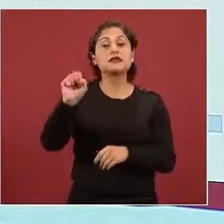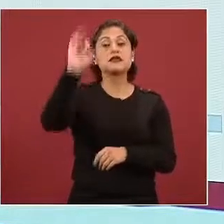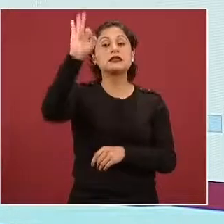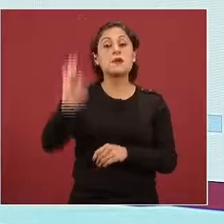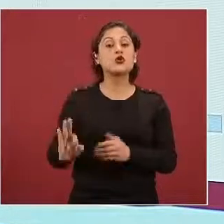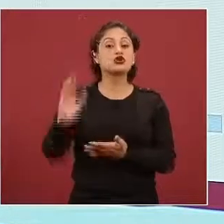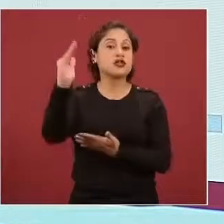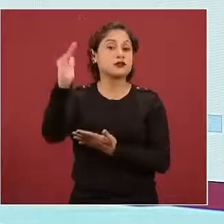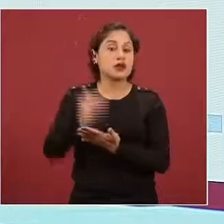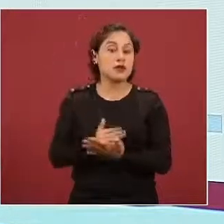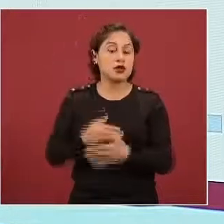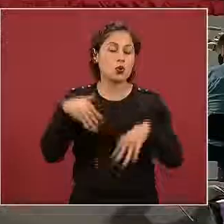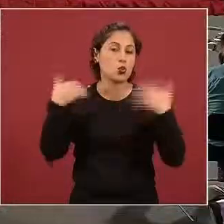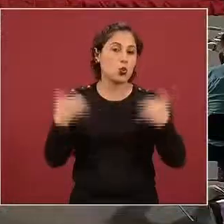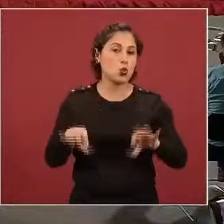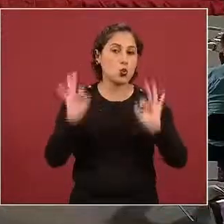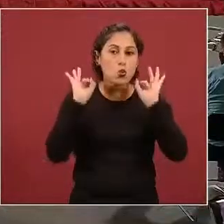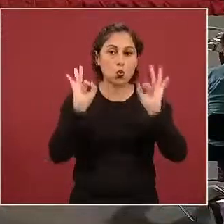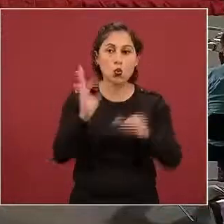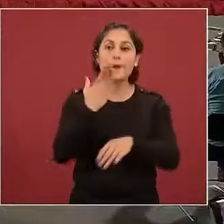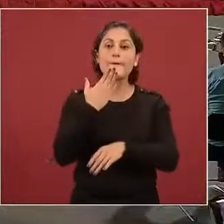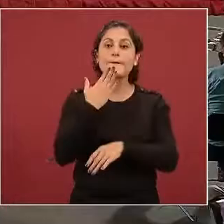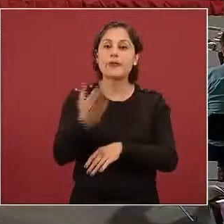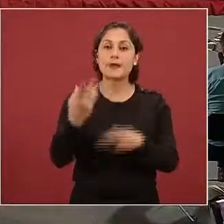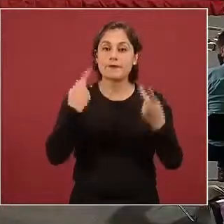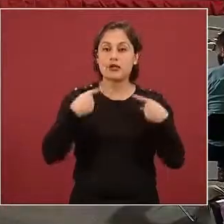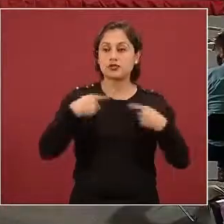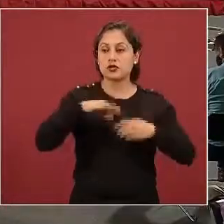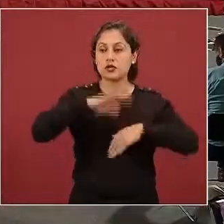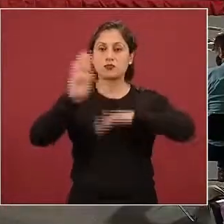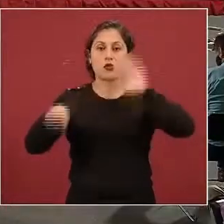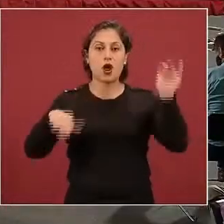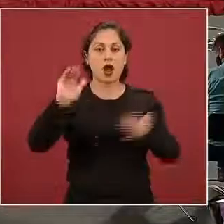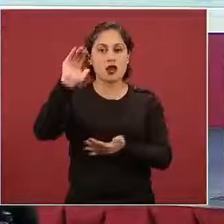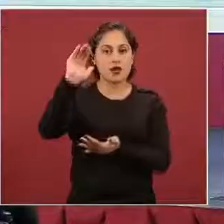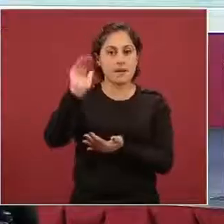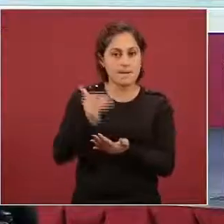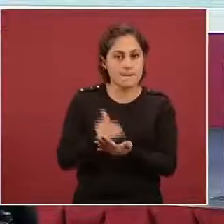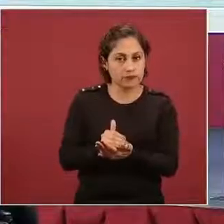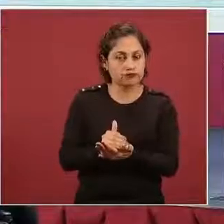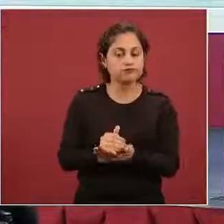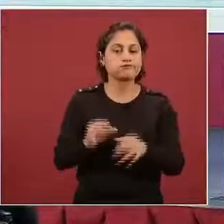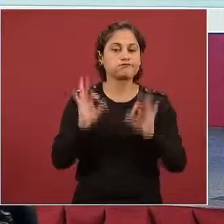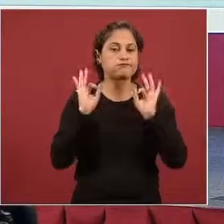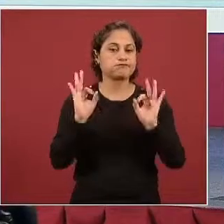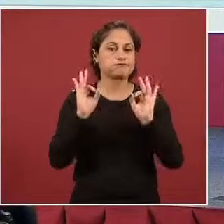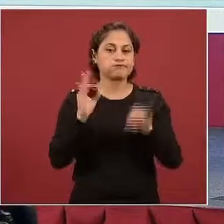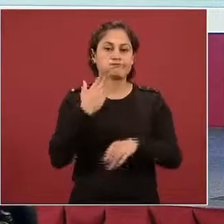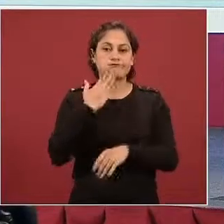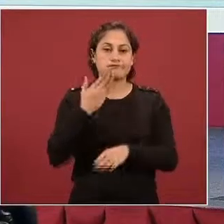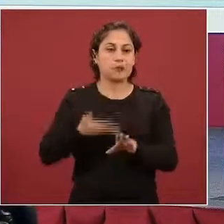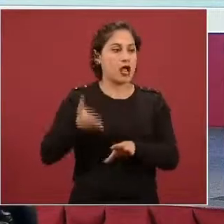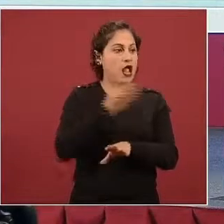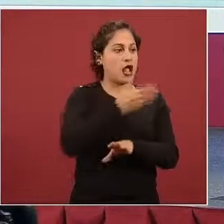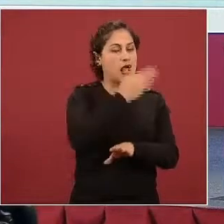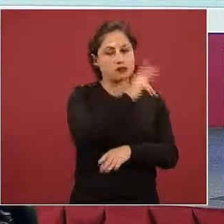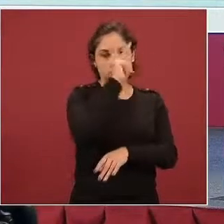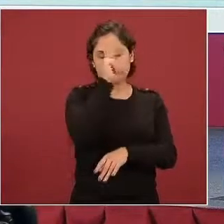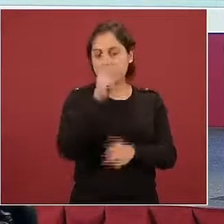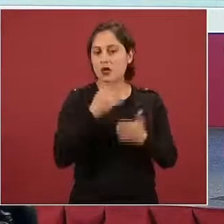la reducción más grande en mortalidad entre 2 semanas consecutivas que hemos tenido desde el inicio de la